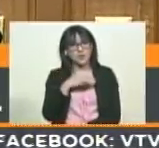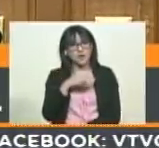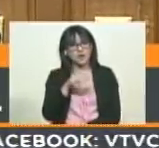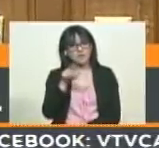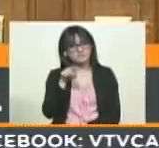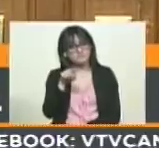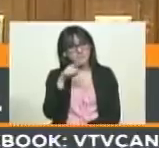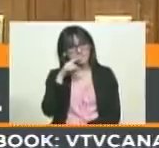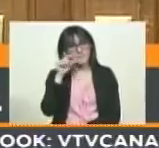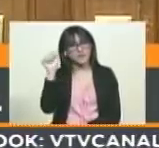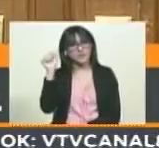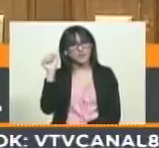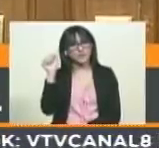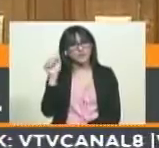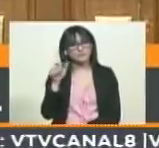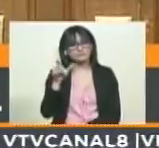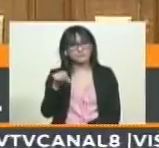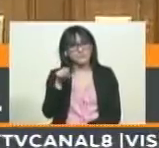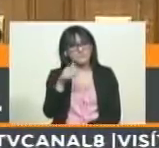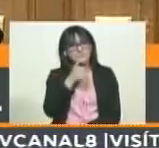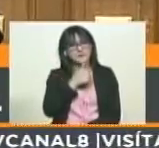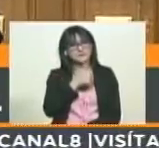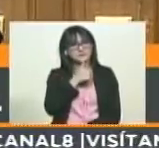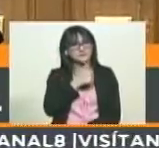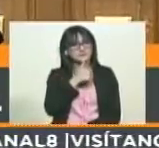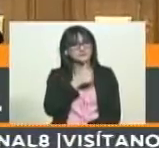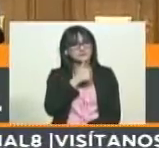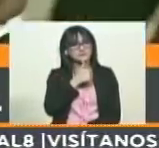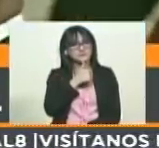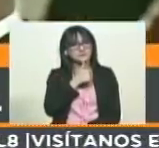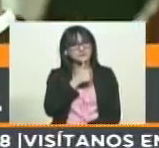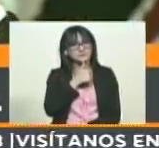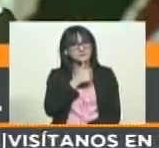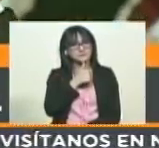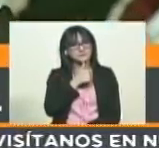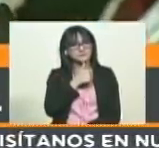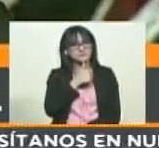Maduro, su paciencia y flexibilidad.